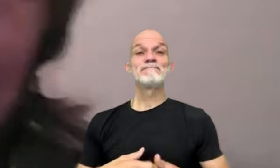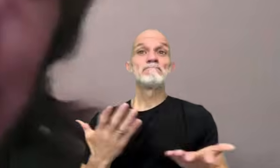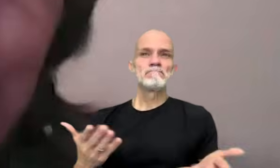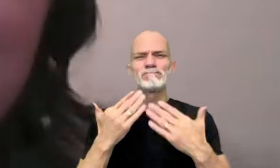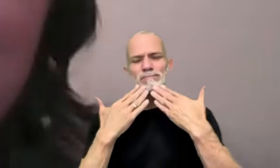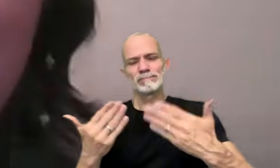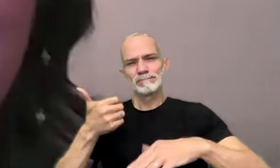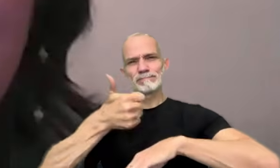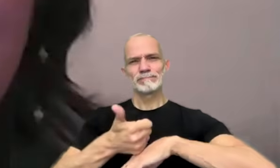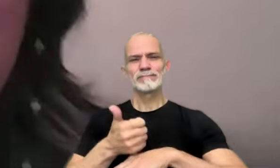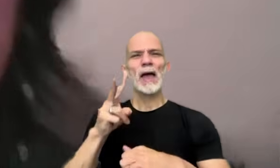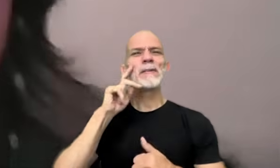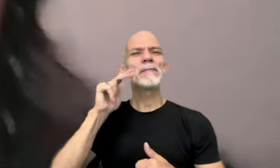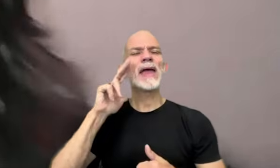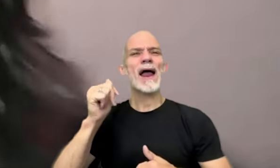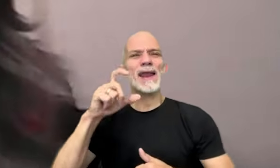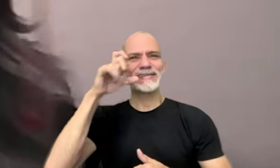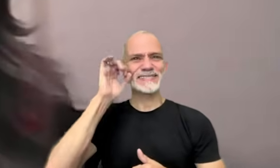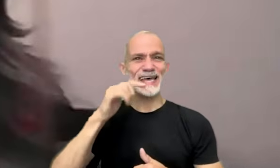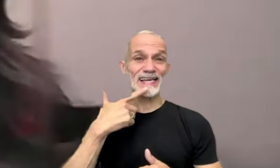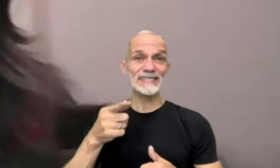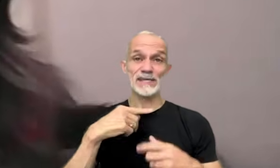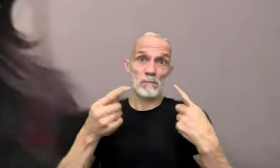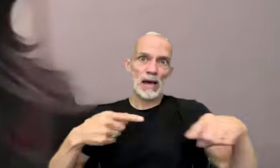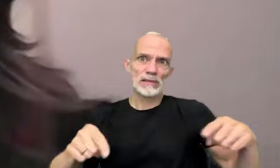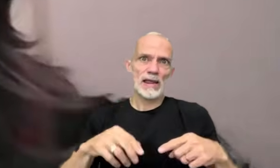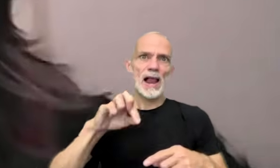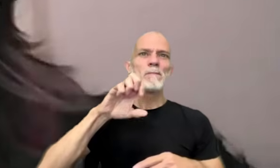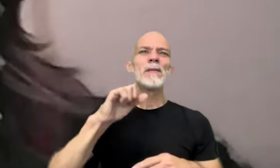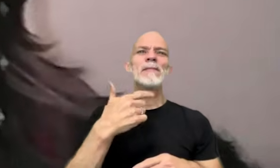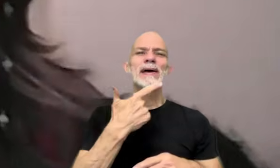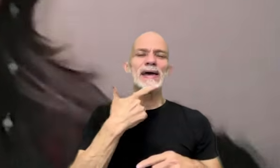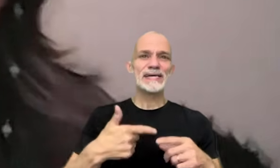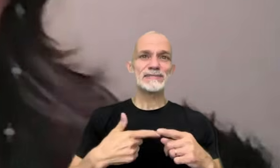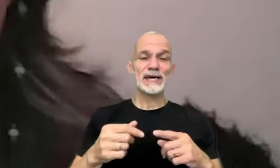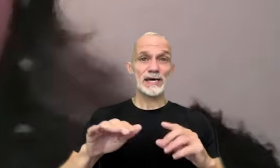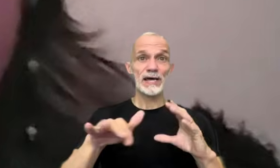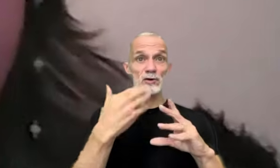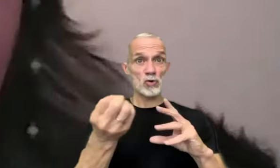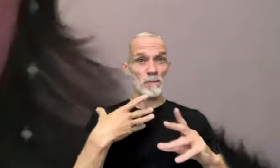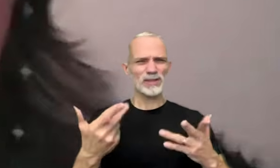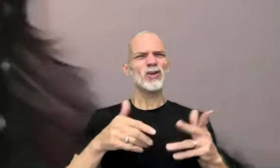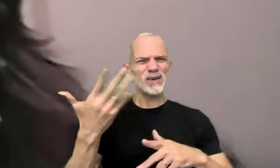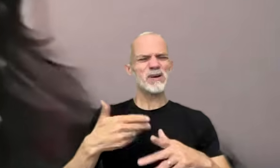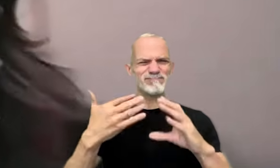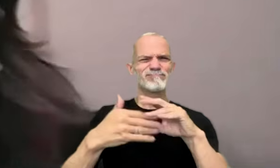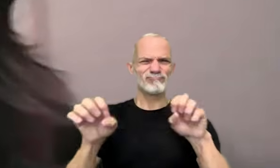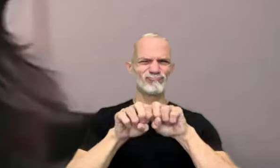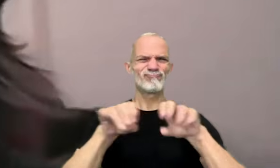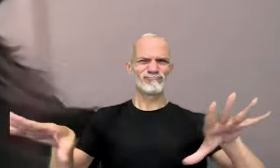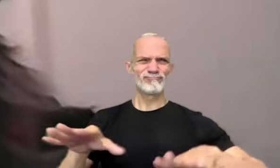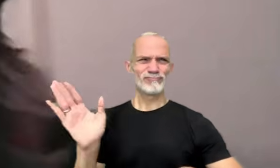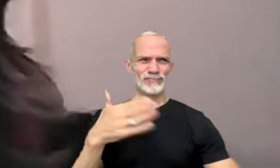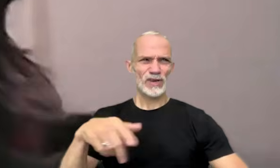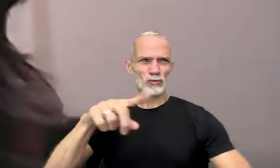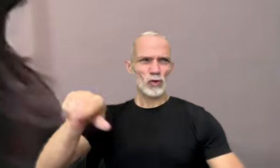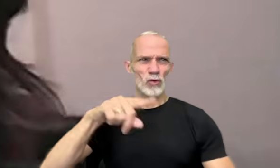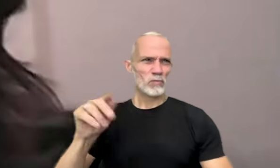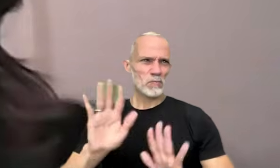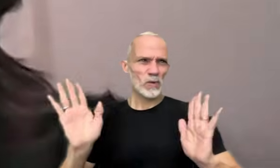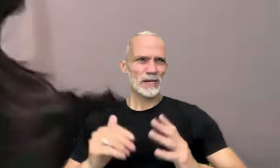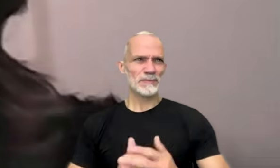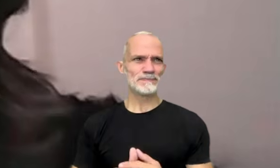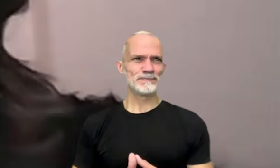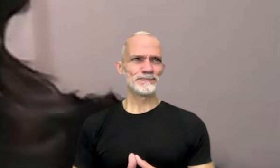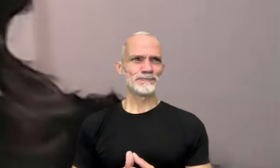quiero agradecer, por supuesto, a Viviana su presencia y el material que nos prepara, que luego lo vamos a distribuir entre todos